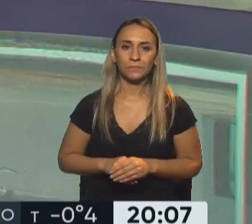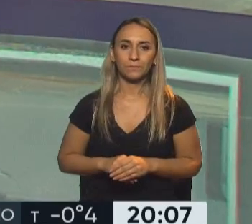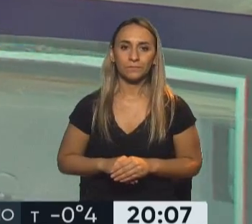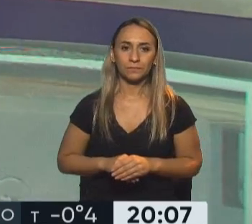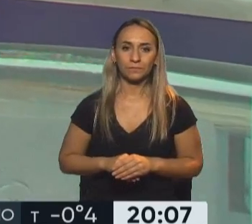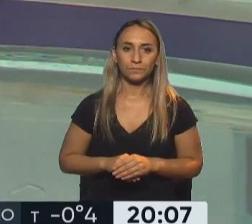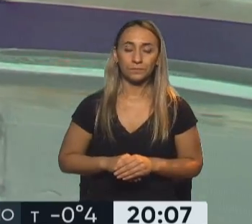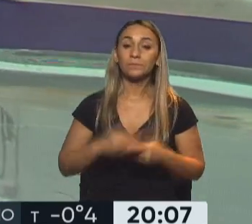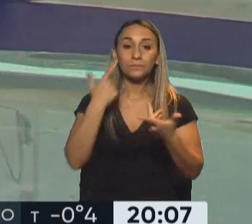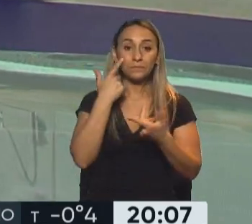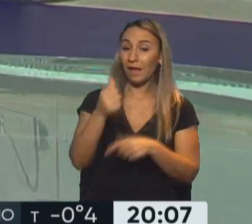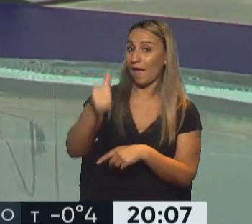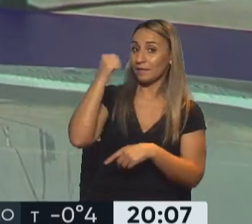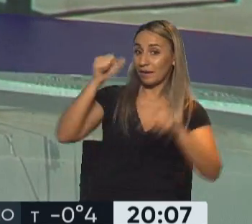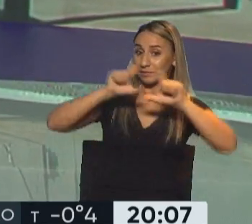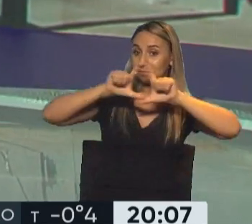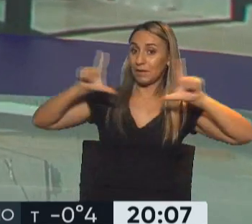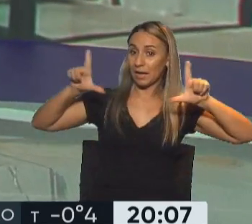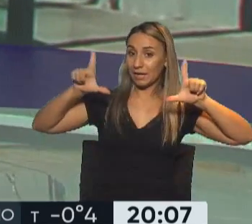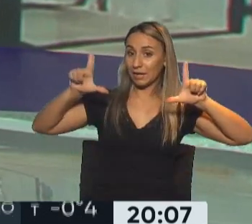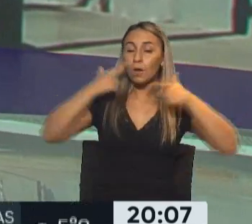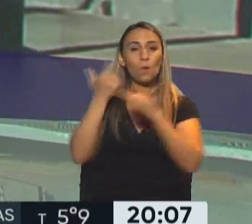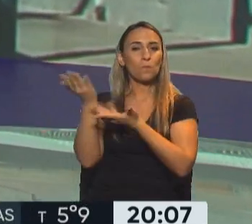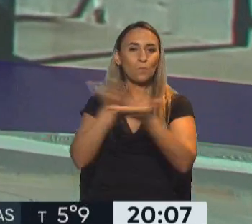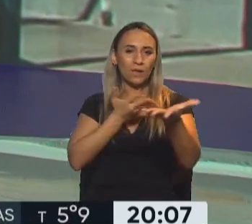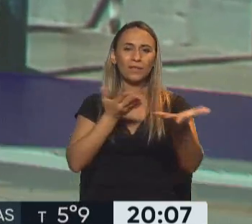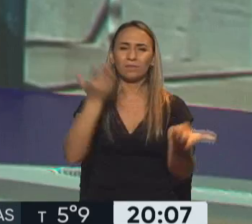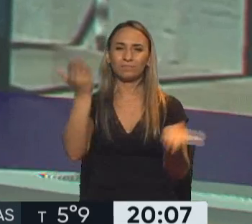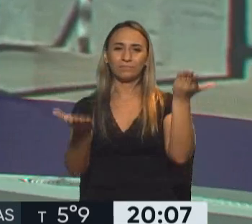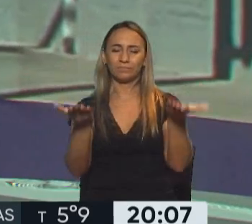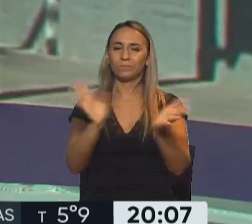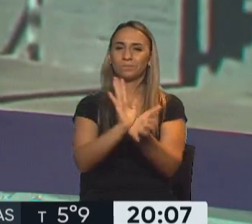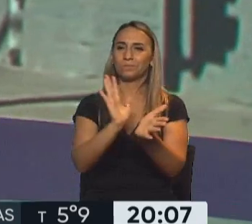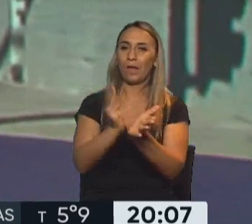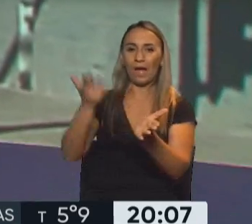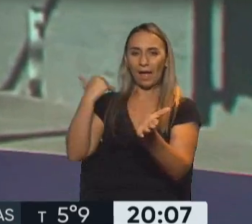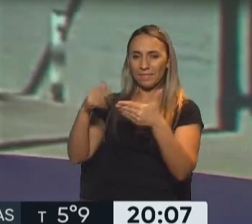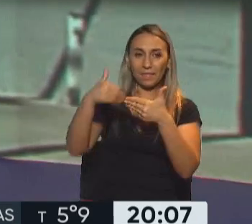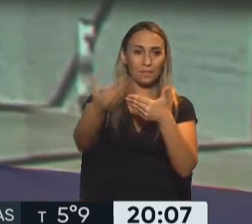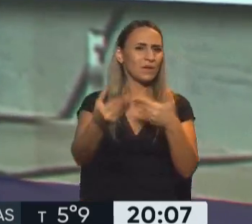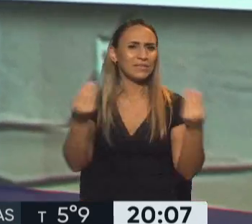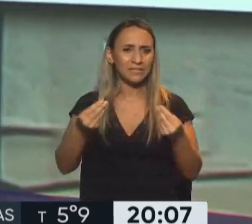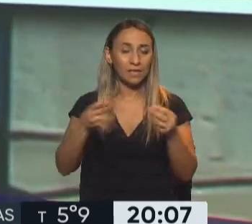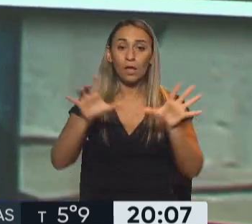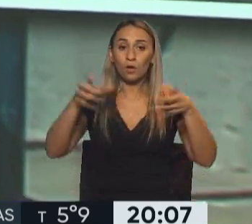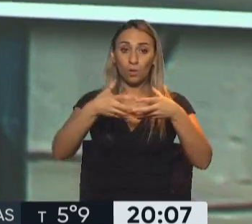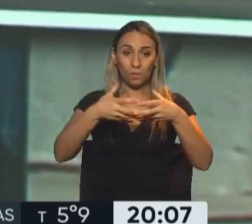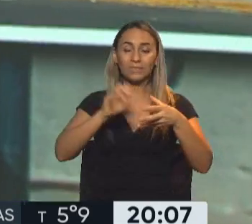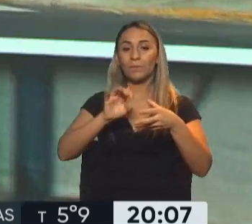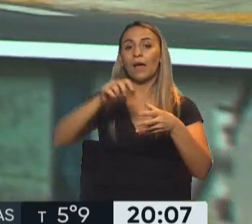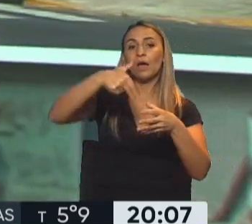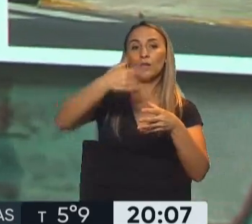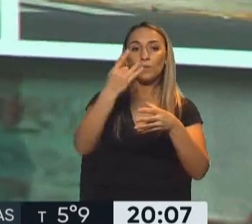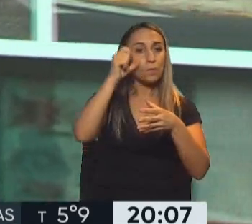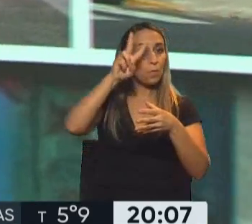la imagen detrás de mí nos muestra el antes y el después de qué se trata bueno la agrupación nueva comuna denunció